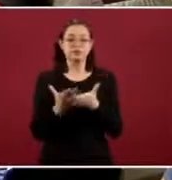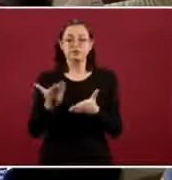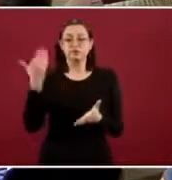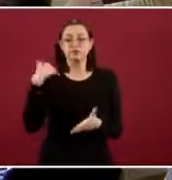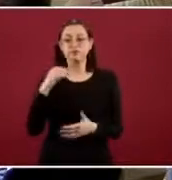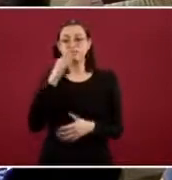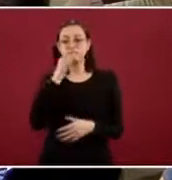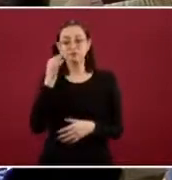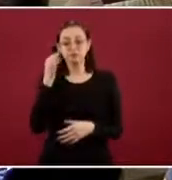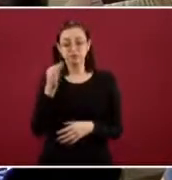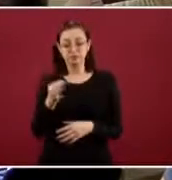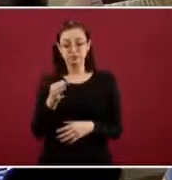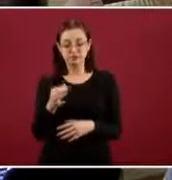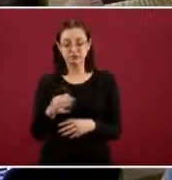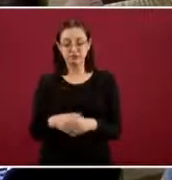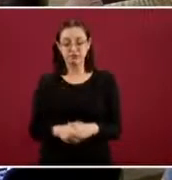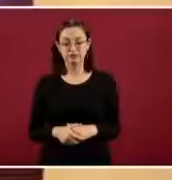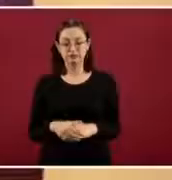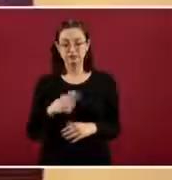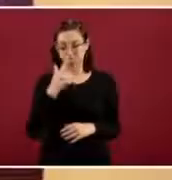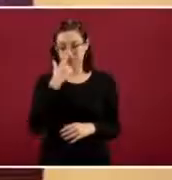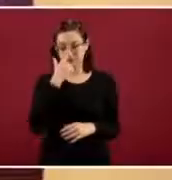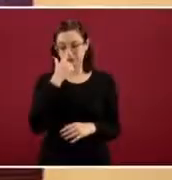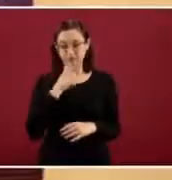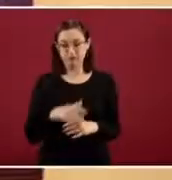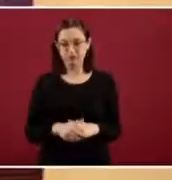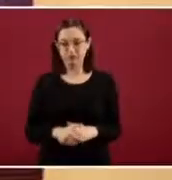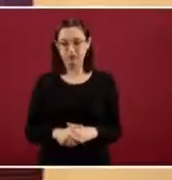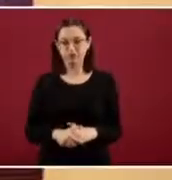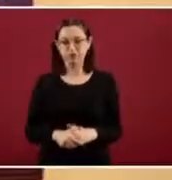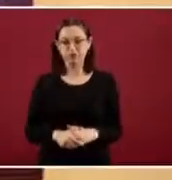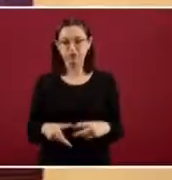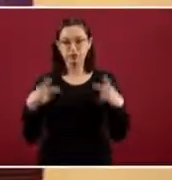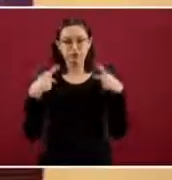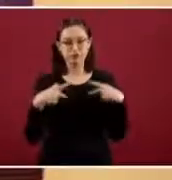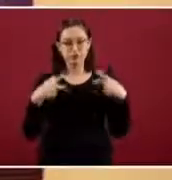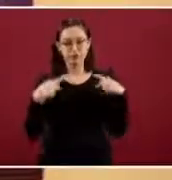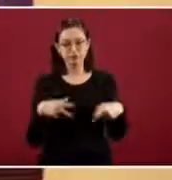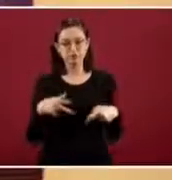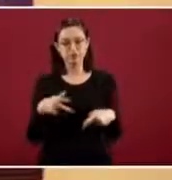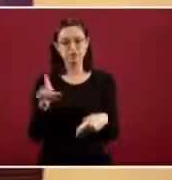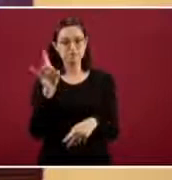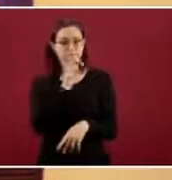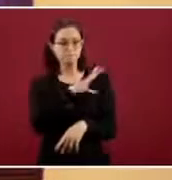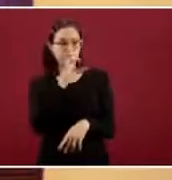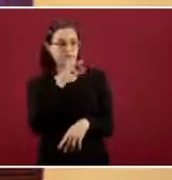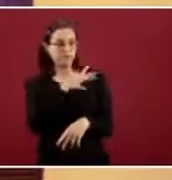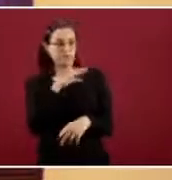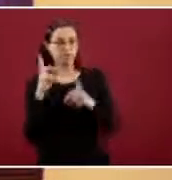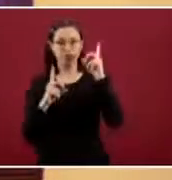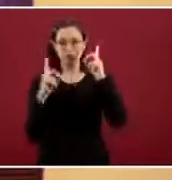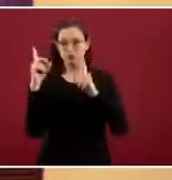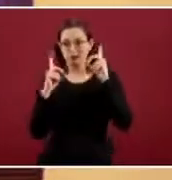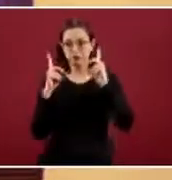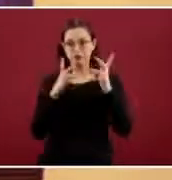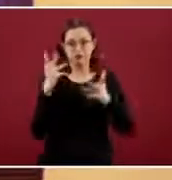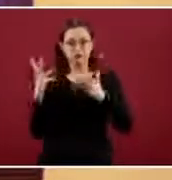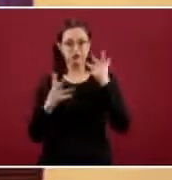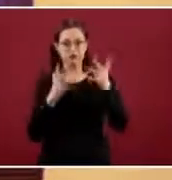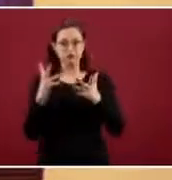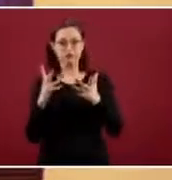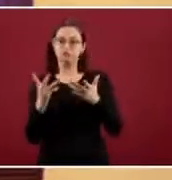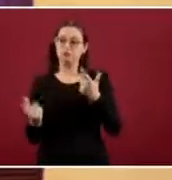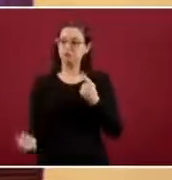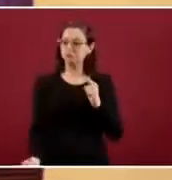principio, ¿cómo logramos que cada una de las personas, a pesar del miedo y la incertidumbre, podemos